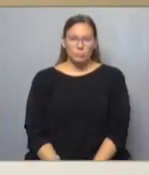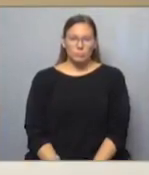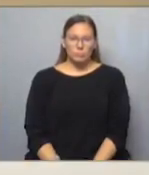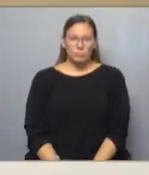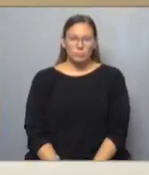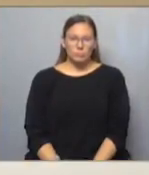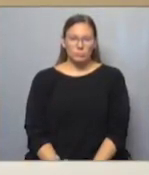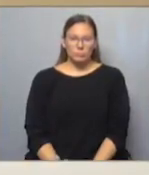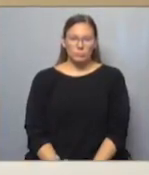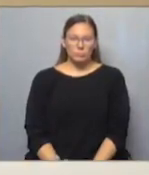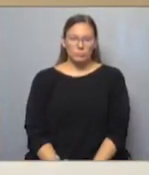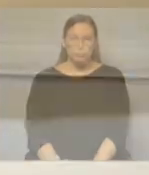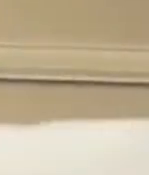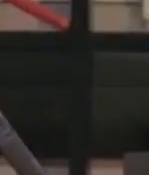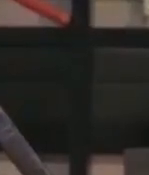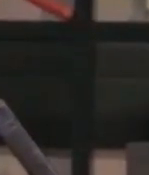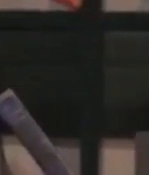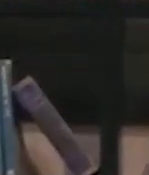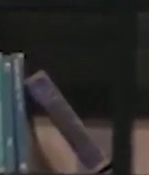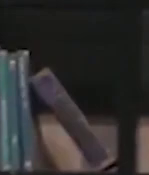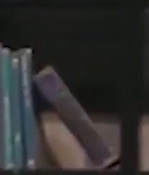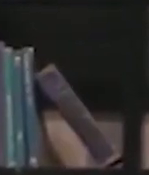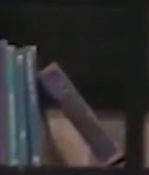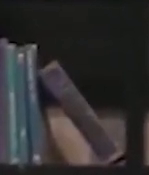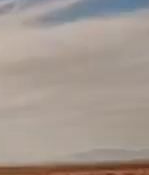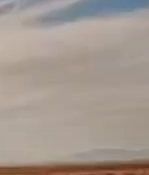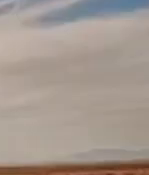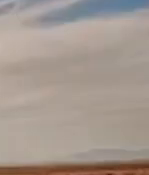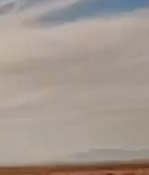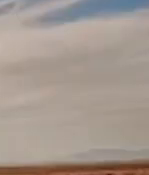también gracias a respirar